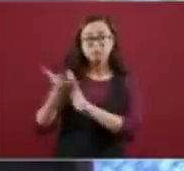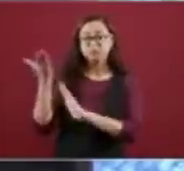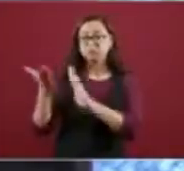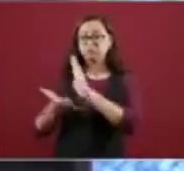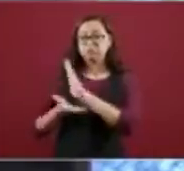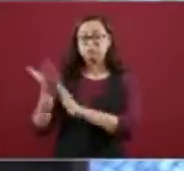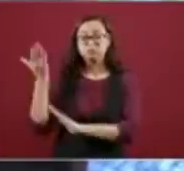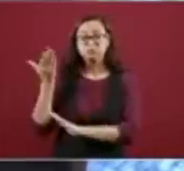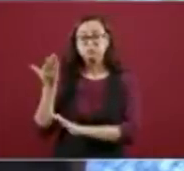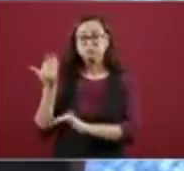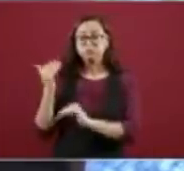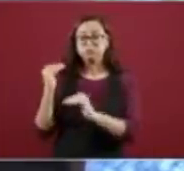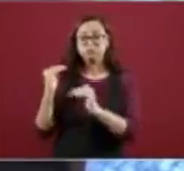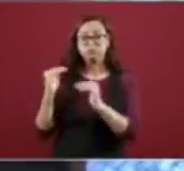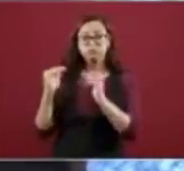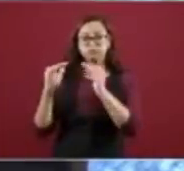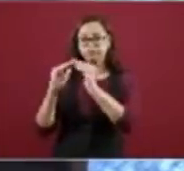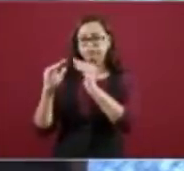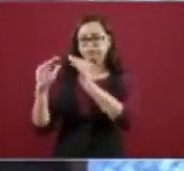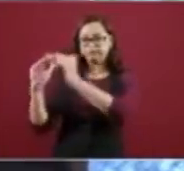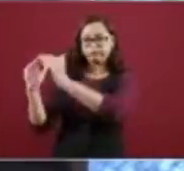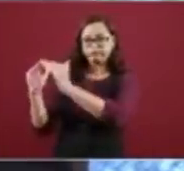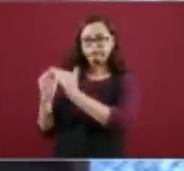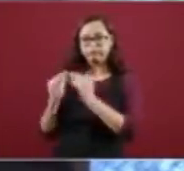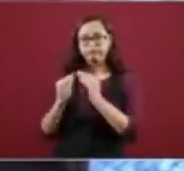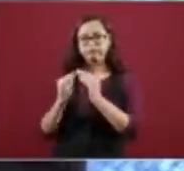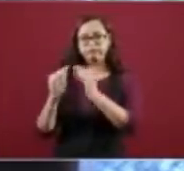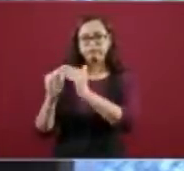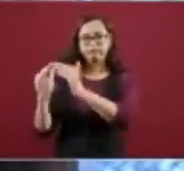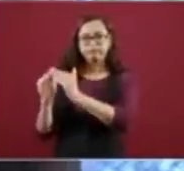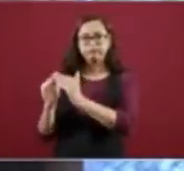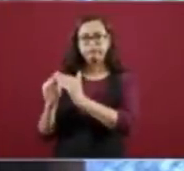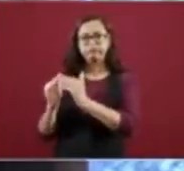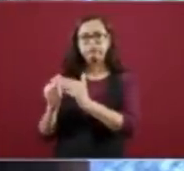viviendas para